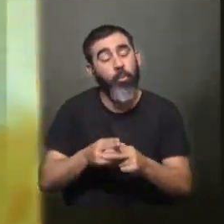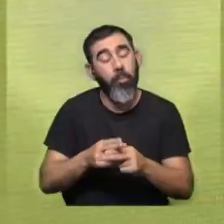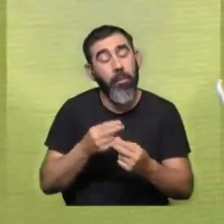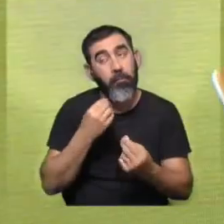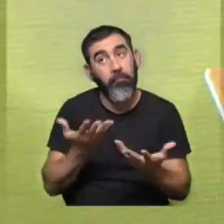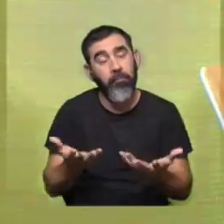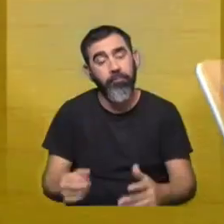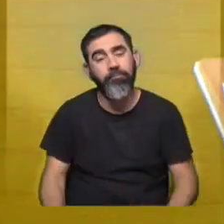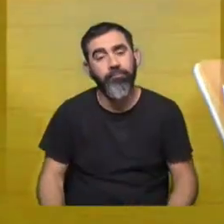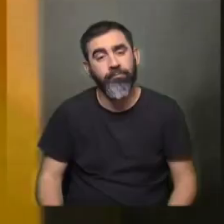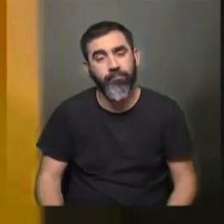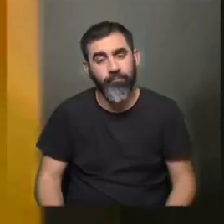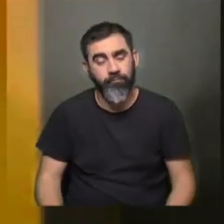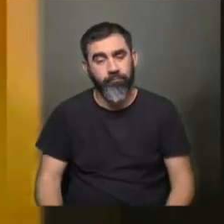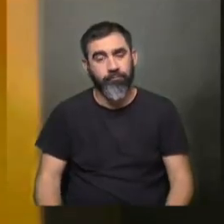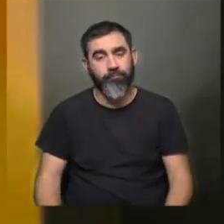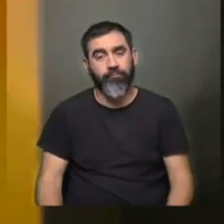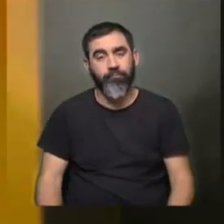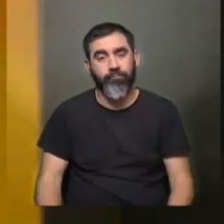Sí,